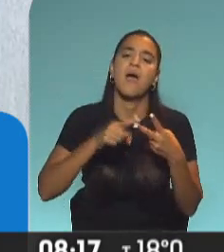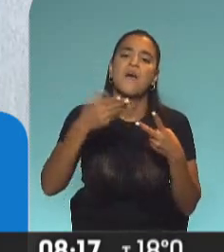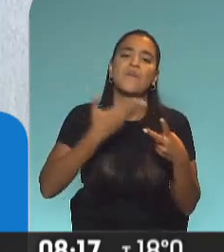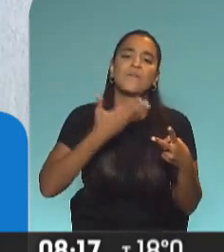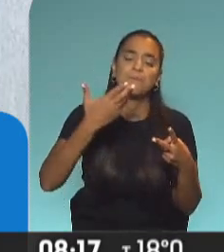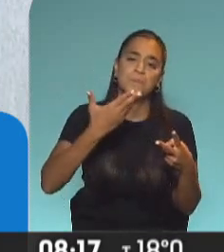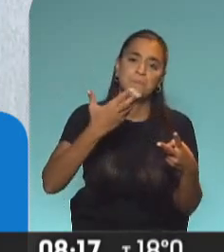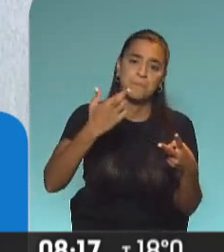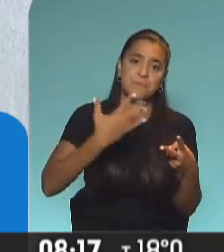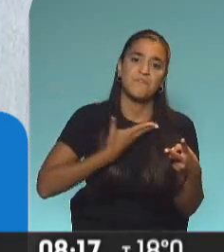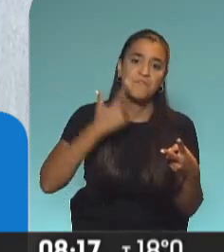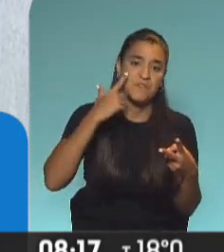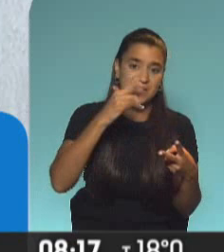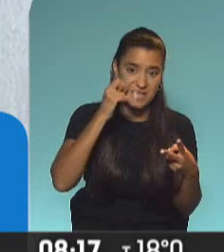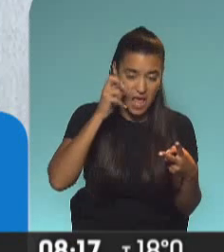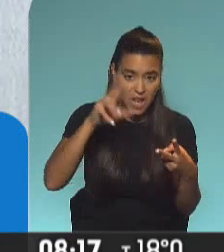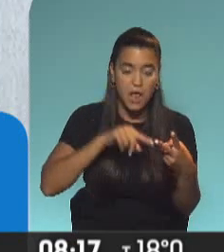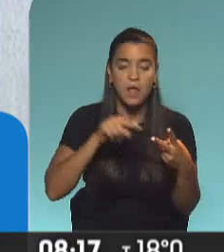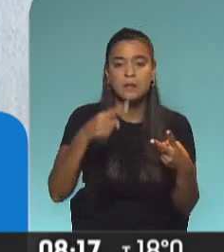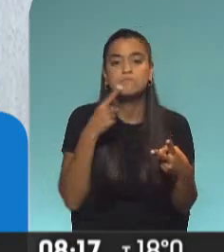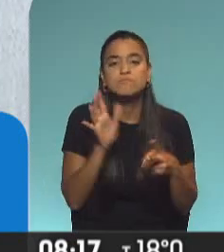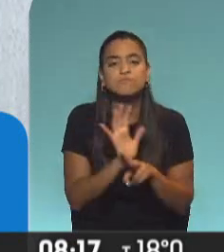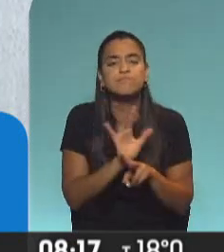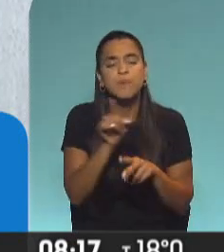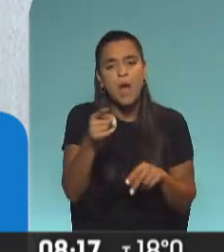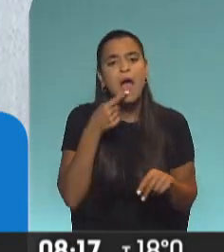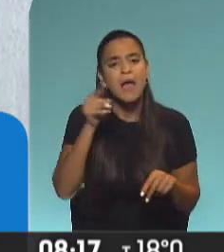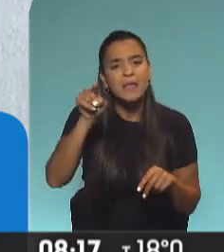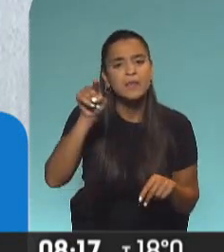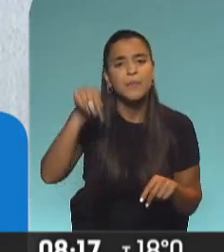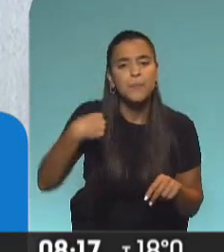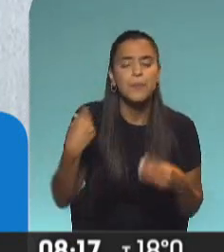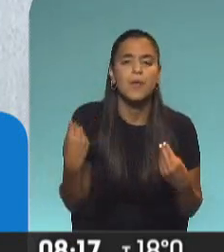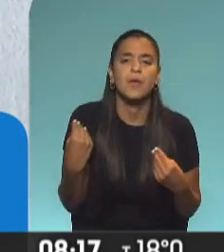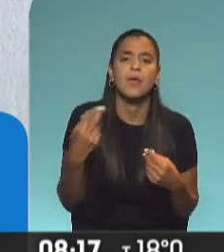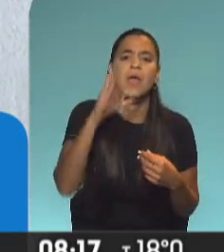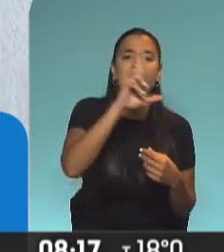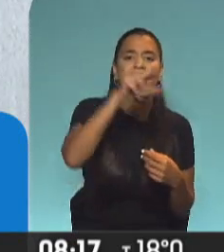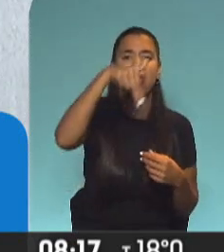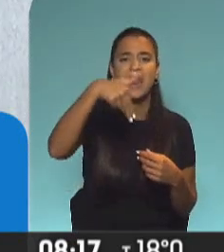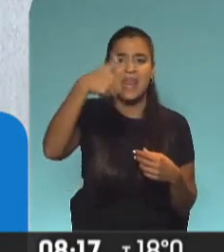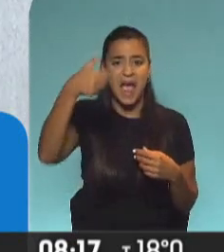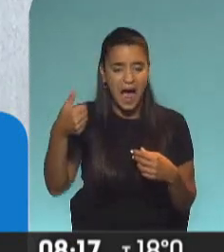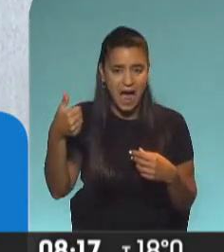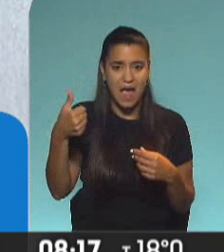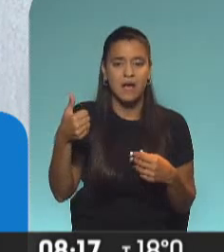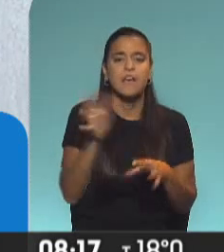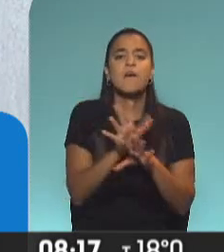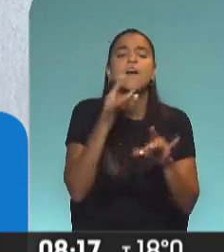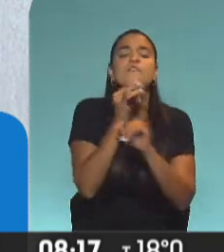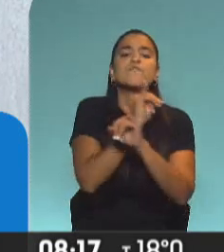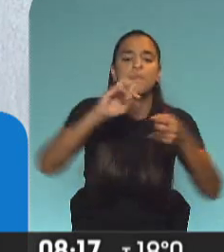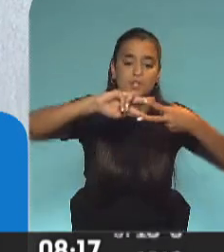vacunas en las cuales el inmunógeno está constituido por el RNA, es decir, la